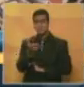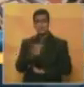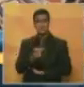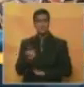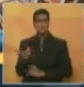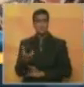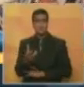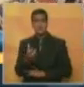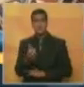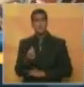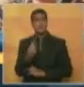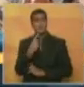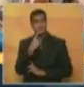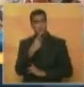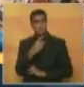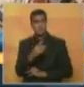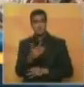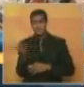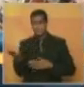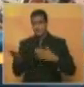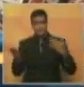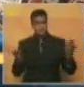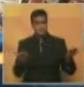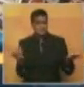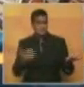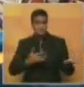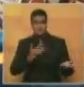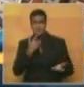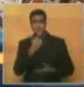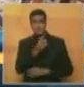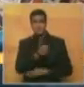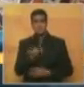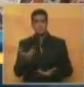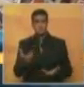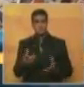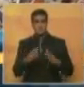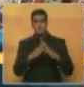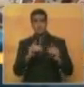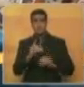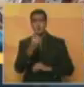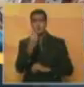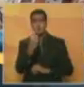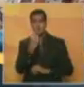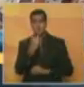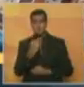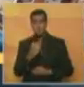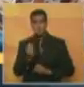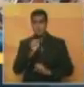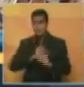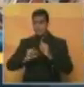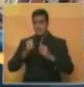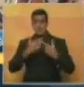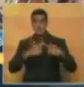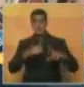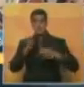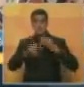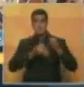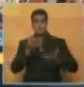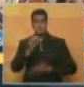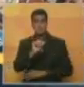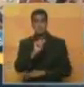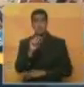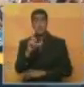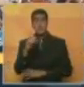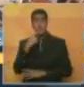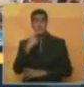Aquí no se trata de qué tendencia política pueda tener un ciudadano. Todos somos de una sola tendencia a la hora de defender la libertad de expresión. Antonio